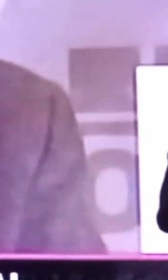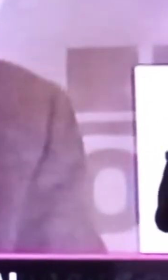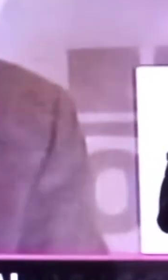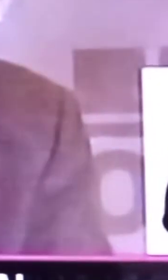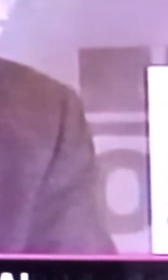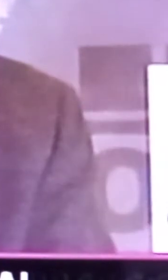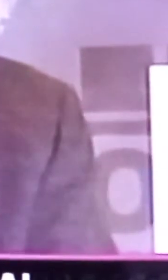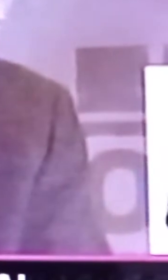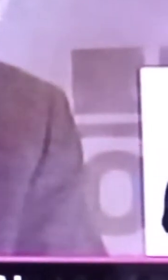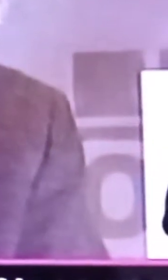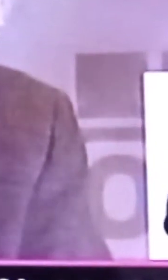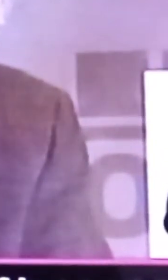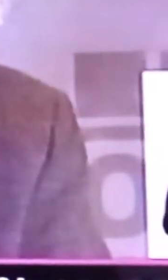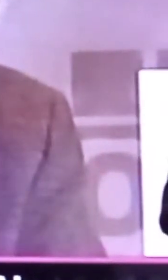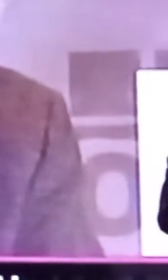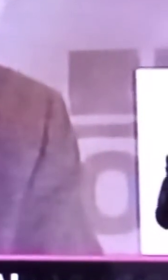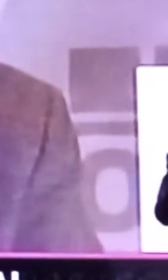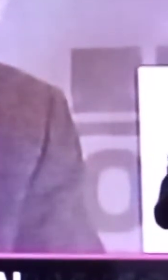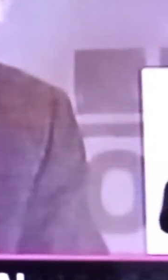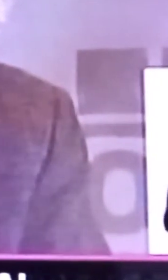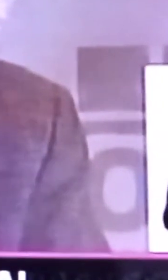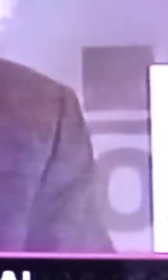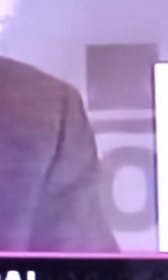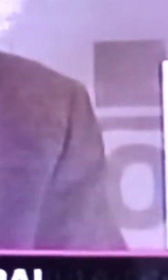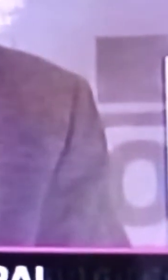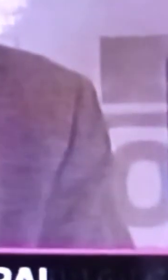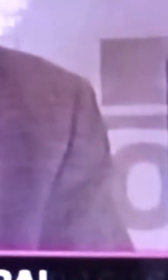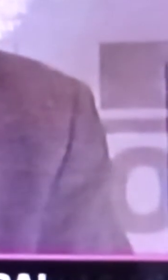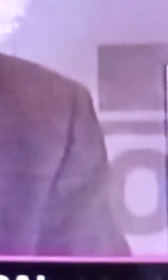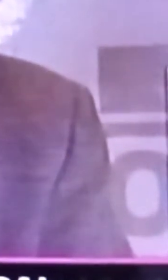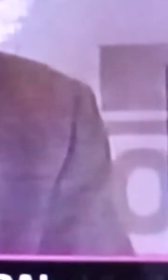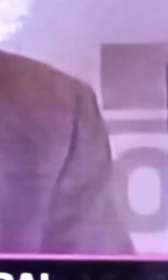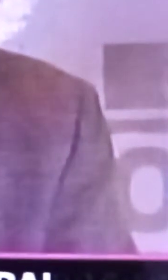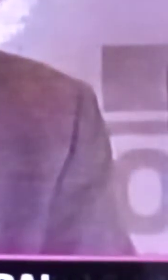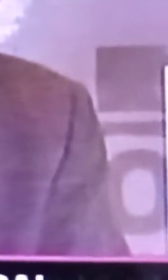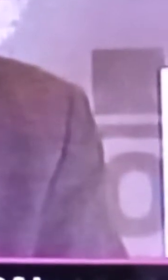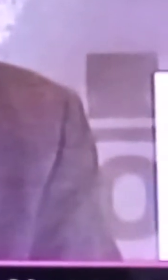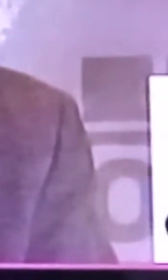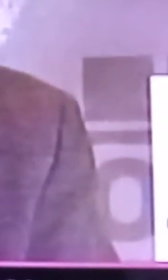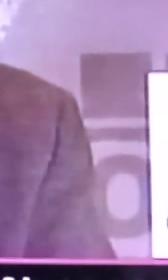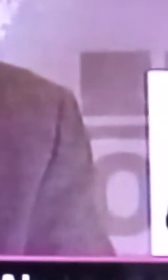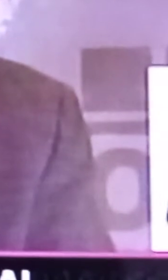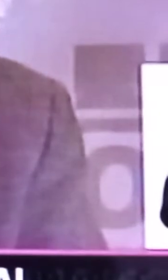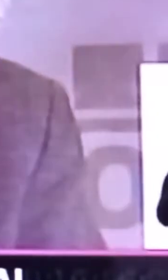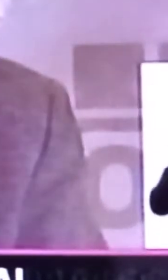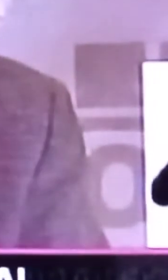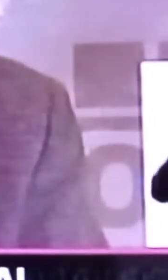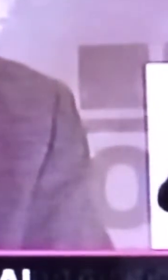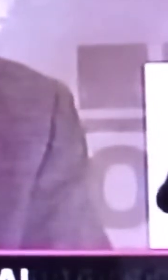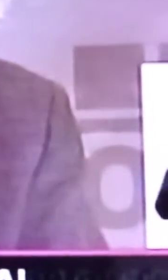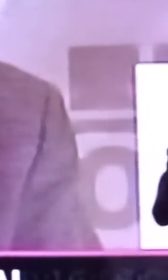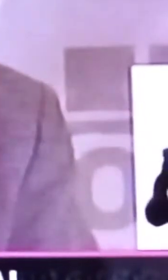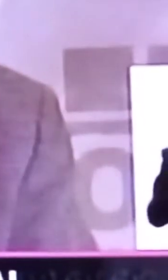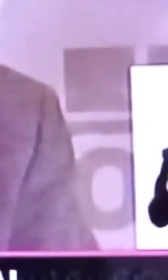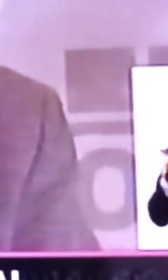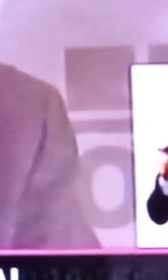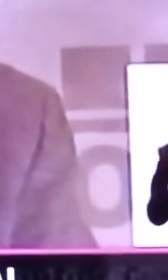el 80%, que hay 3 departamentos que han cerrado su cómputo: Tarija, Chuquisaca y